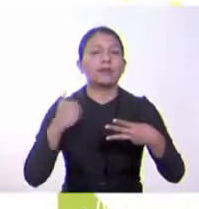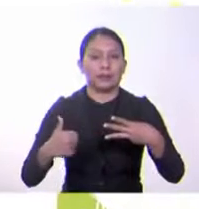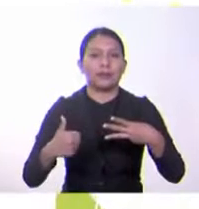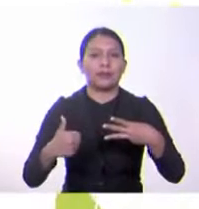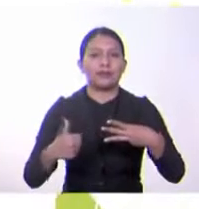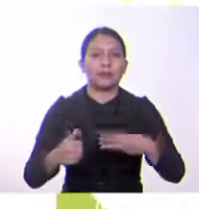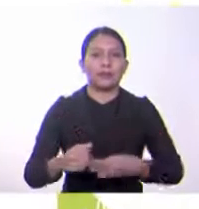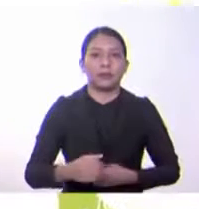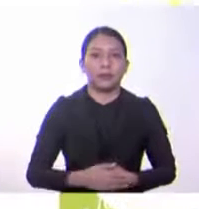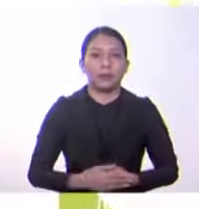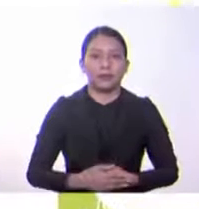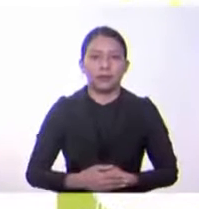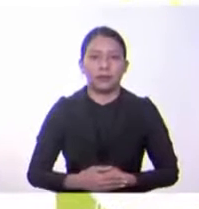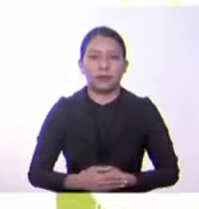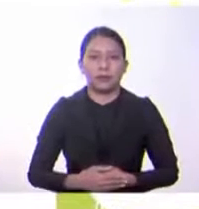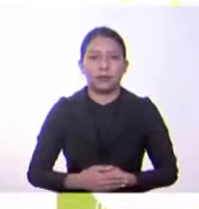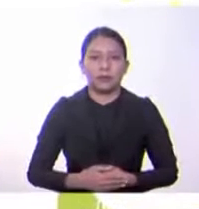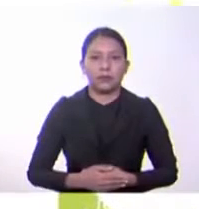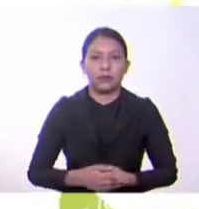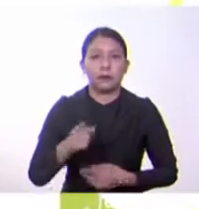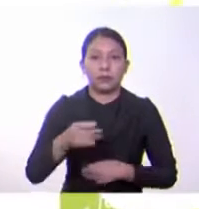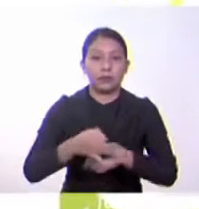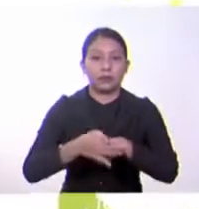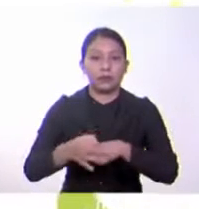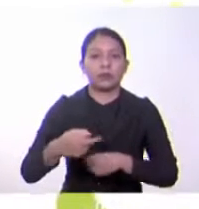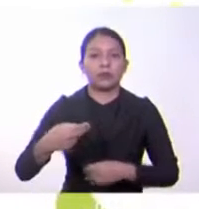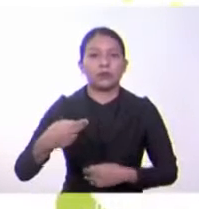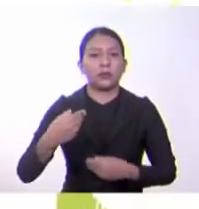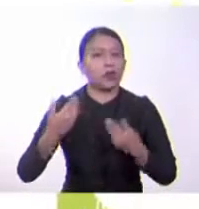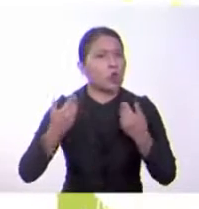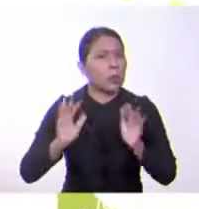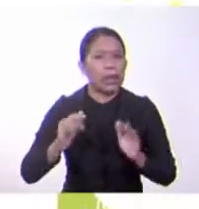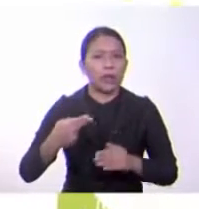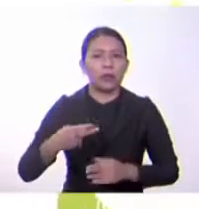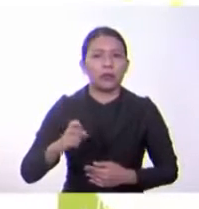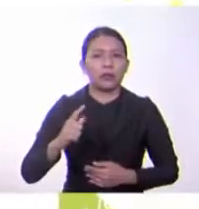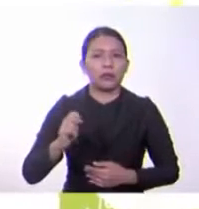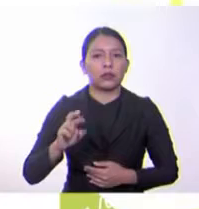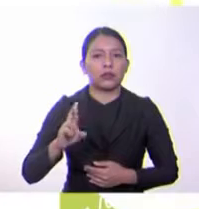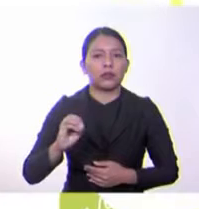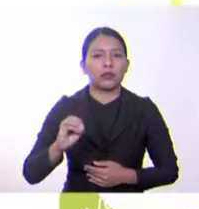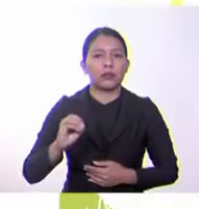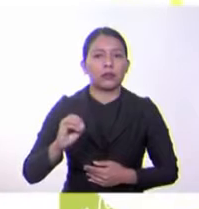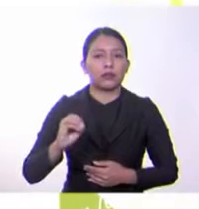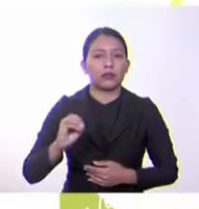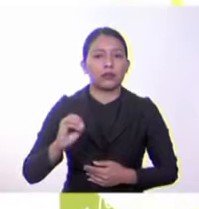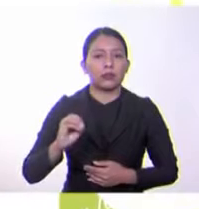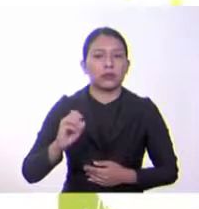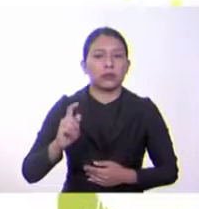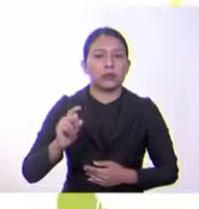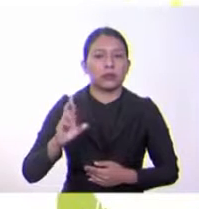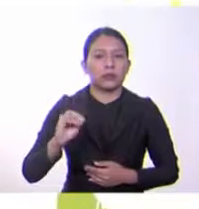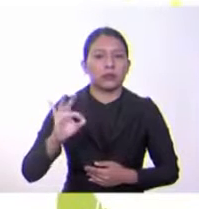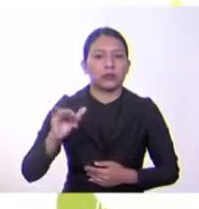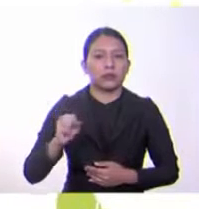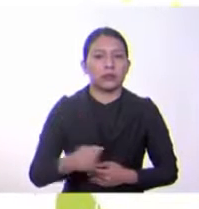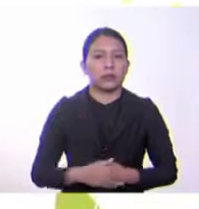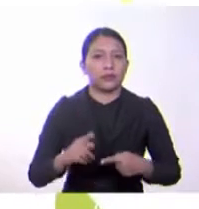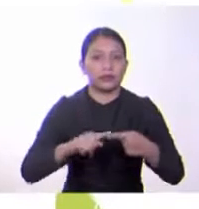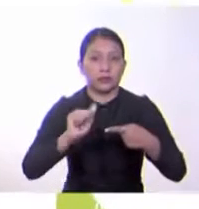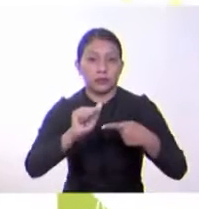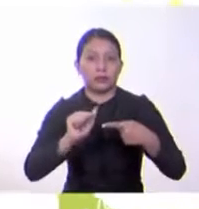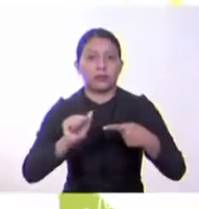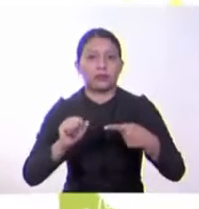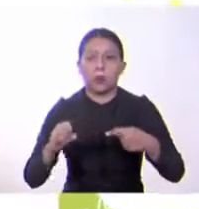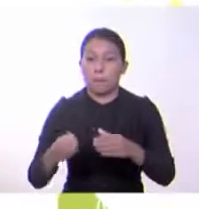correcto. Son células normalmente heterótrofas. A. Vegetal.